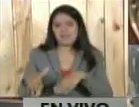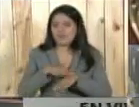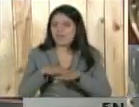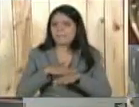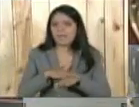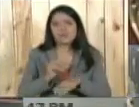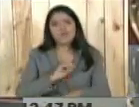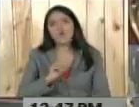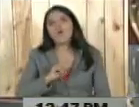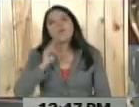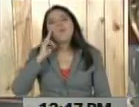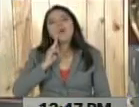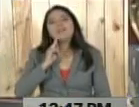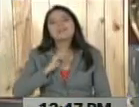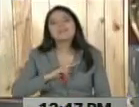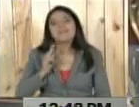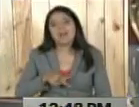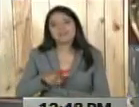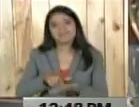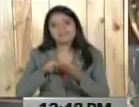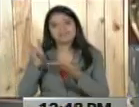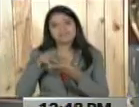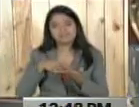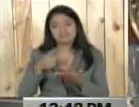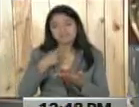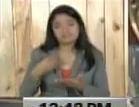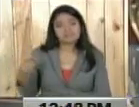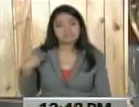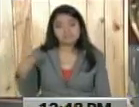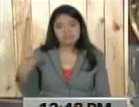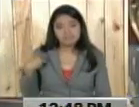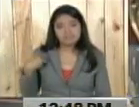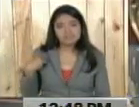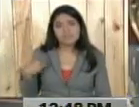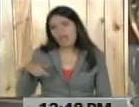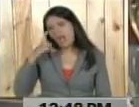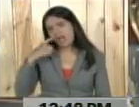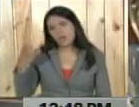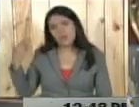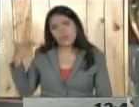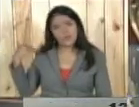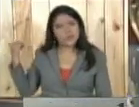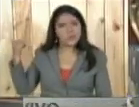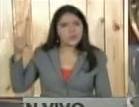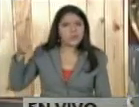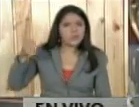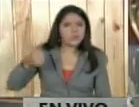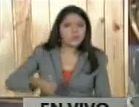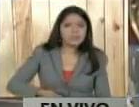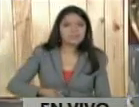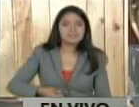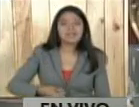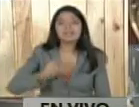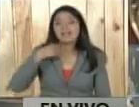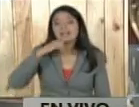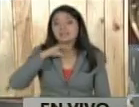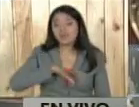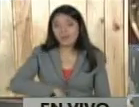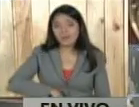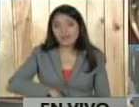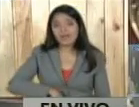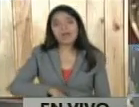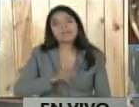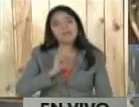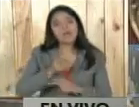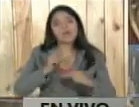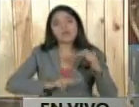No, es Bolívar quien nos llama, y nos llama desde hace mucho tiempo, desde la profundidad de la historia y del tiempo, a